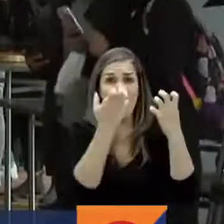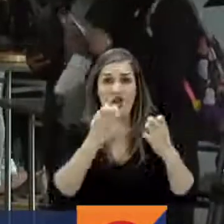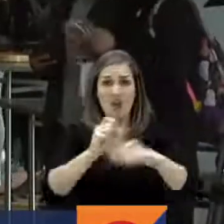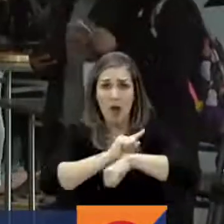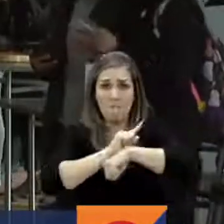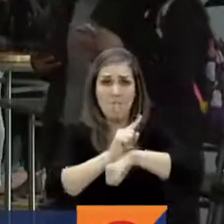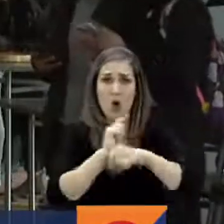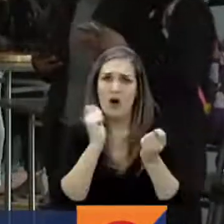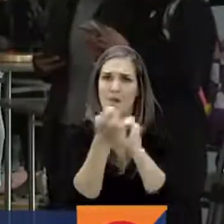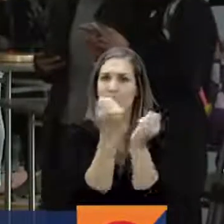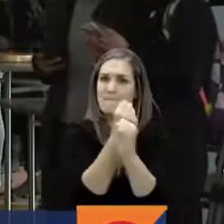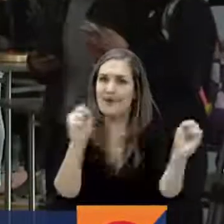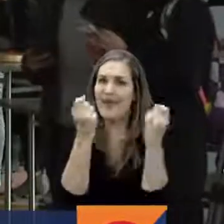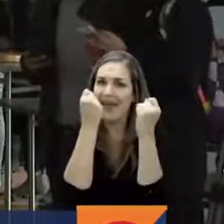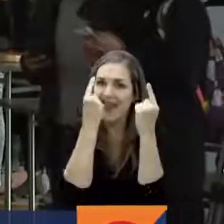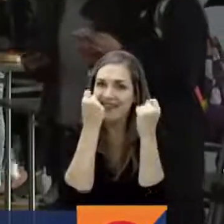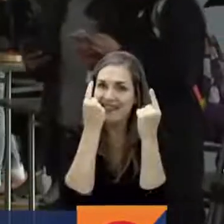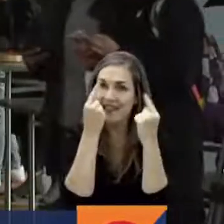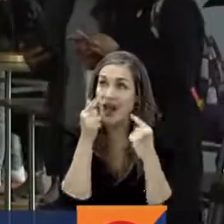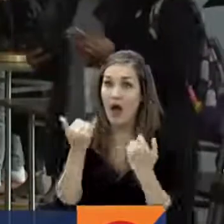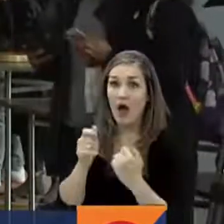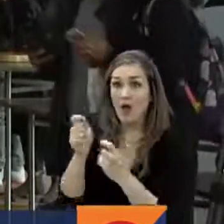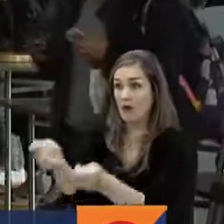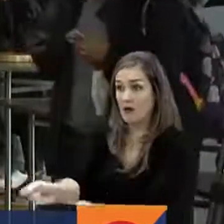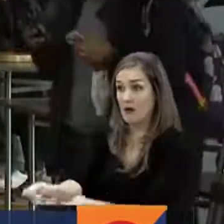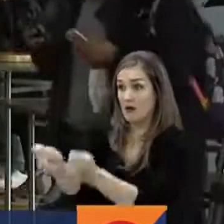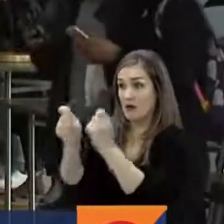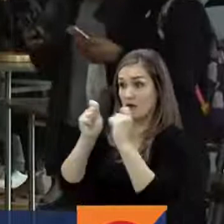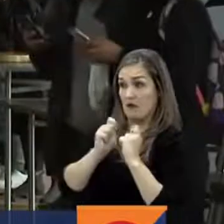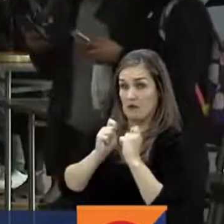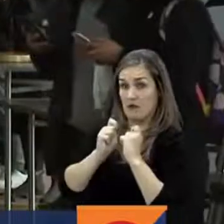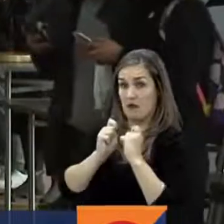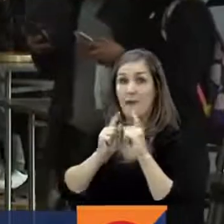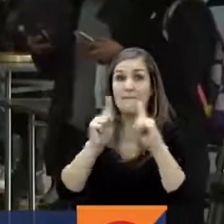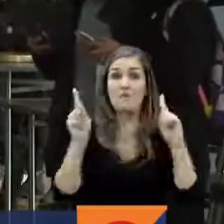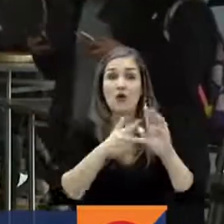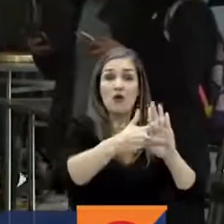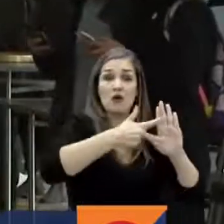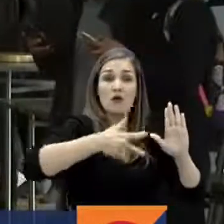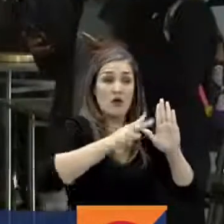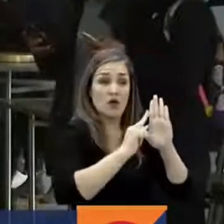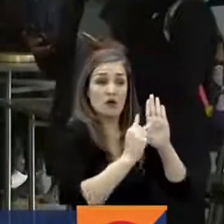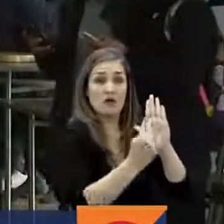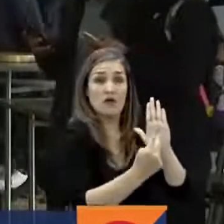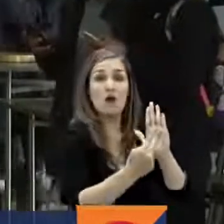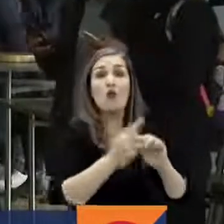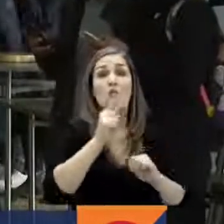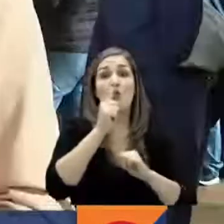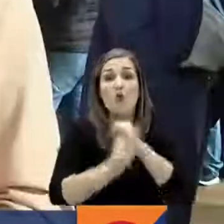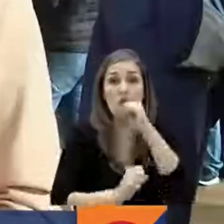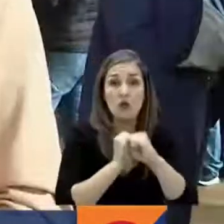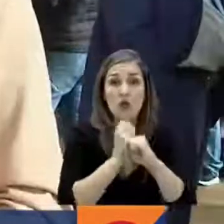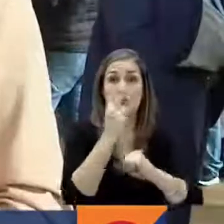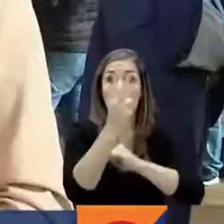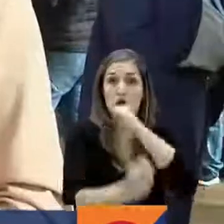otro. Tienen que entender que las reformas constitucionales demoran entre 1 y 2 años y hemos ofrecido